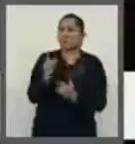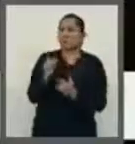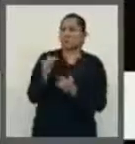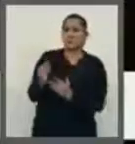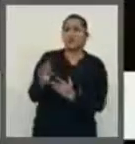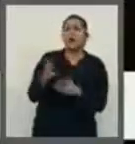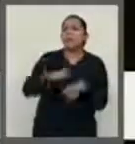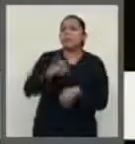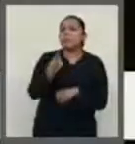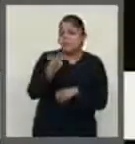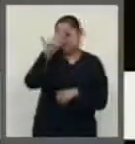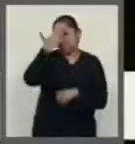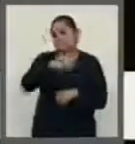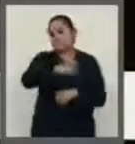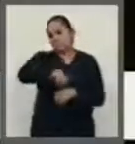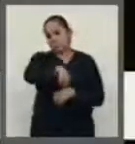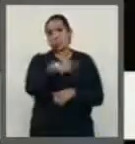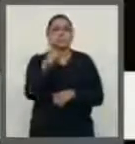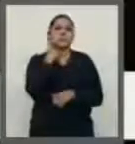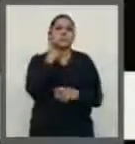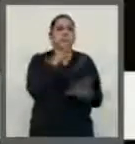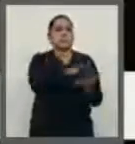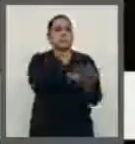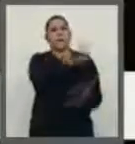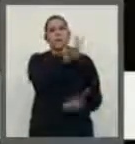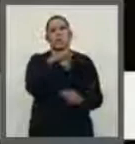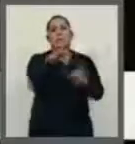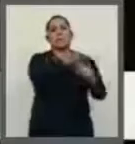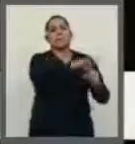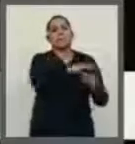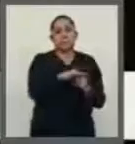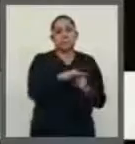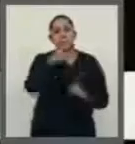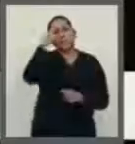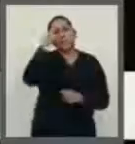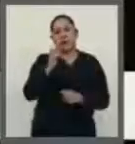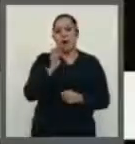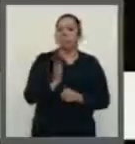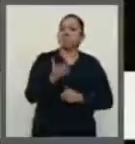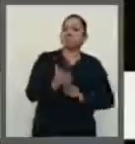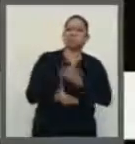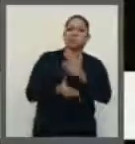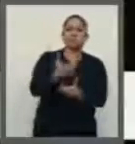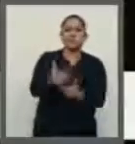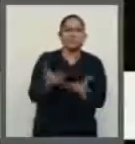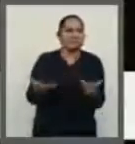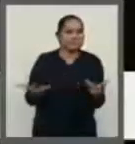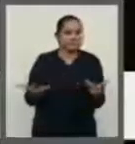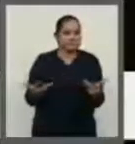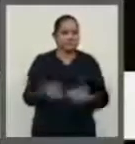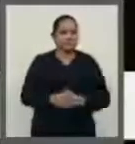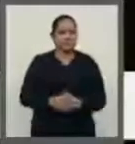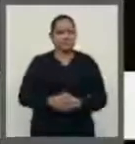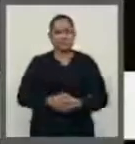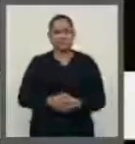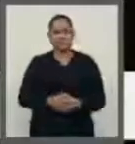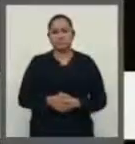tiene el bloque de diputados que aprueba este dictamen.